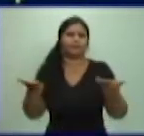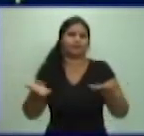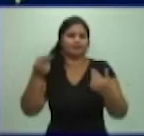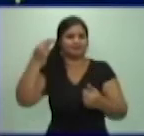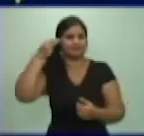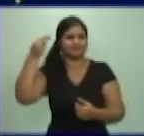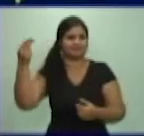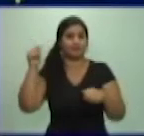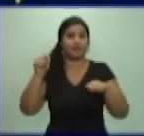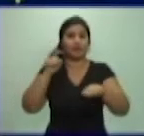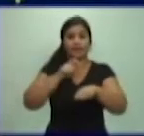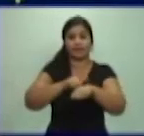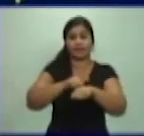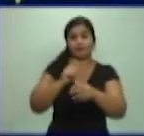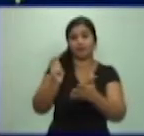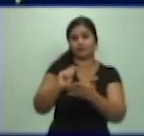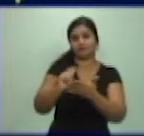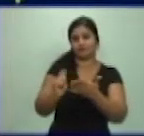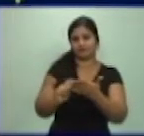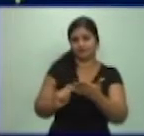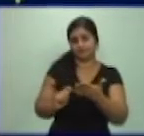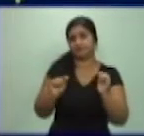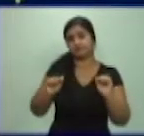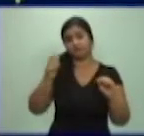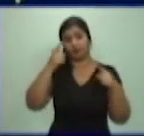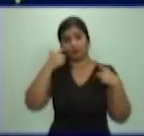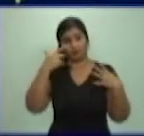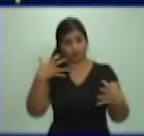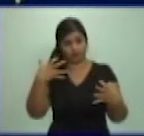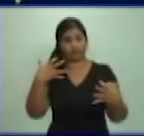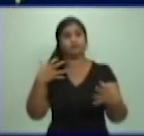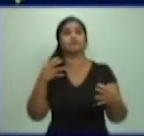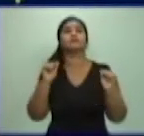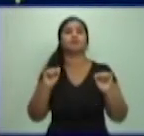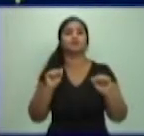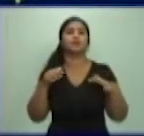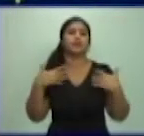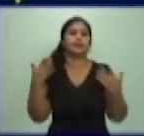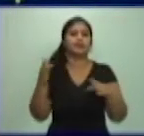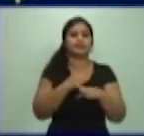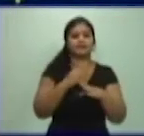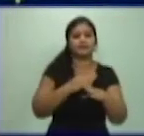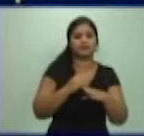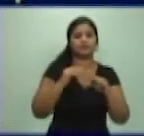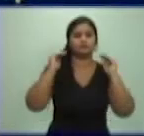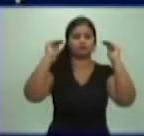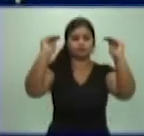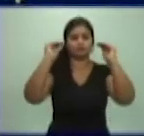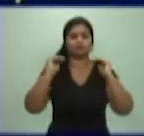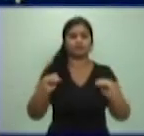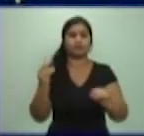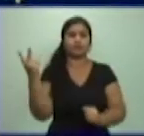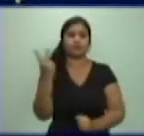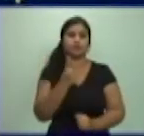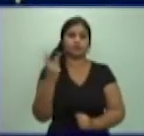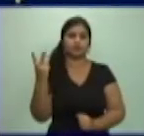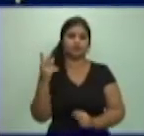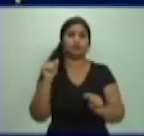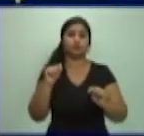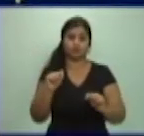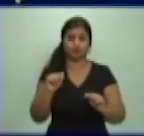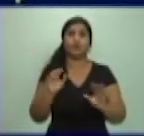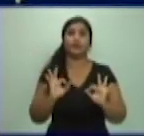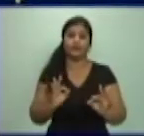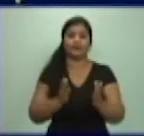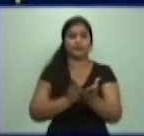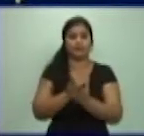les voy a dejar unos segundos el texto en pantalla. Como ustedes pudieron ver, está fragmentado en dos. Yo voy a retroceder